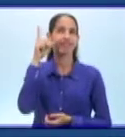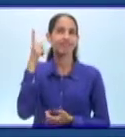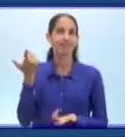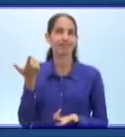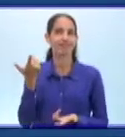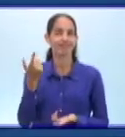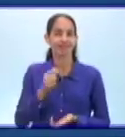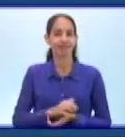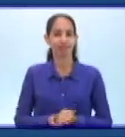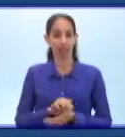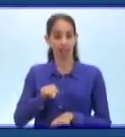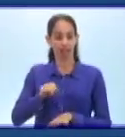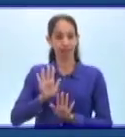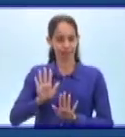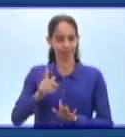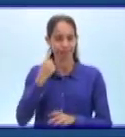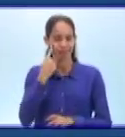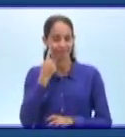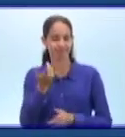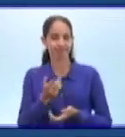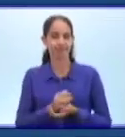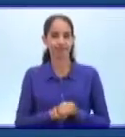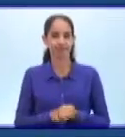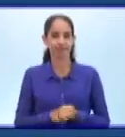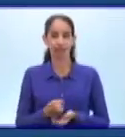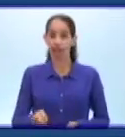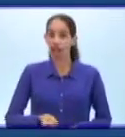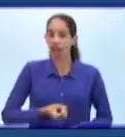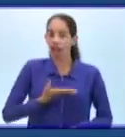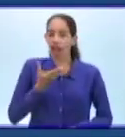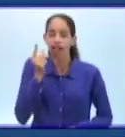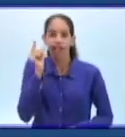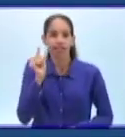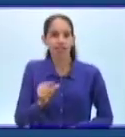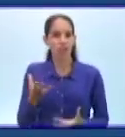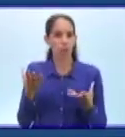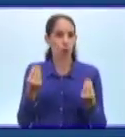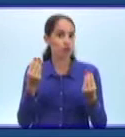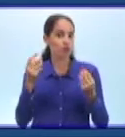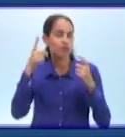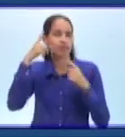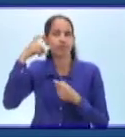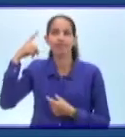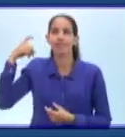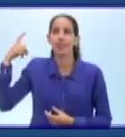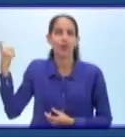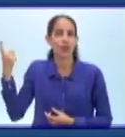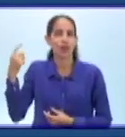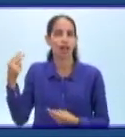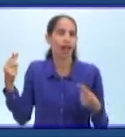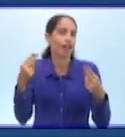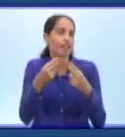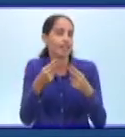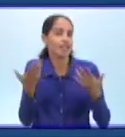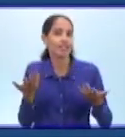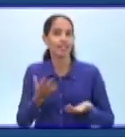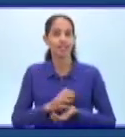aquí. Un artista tiene muchos sueños, muchas metas, muchos